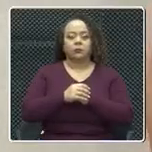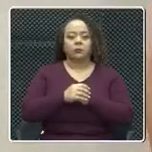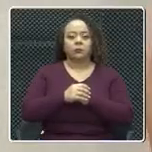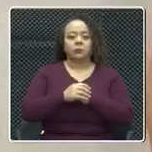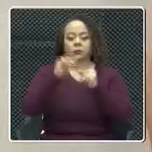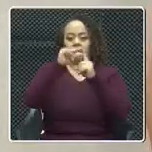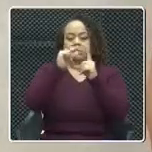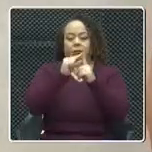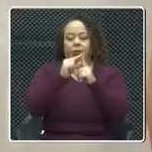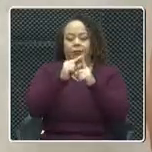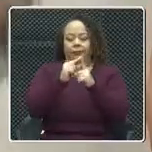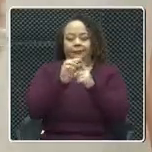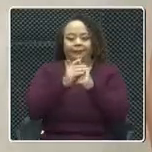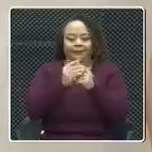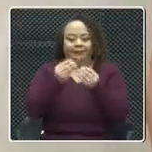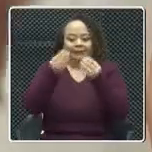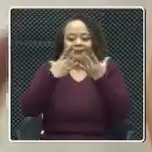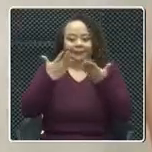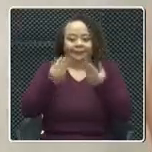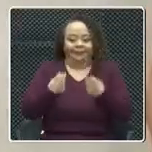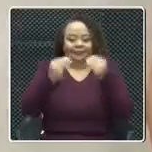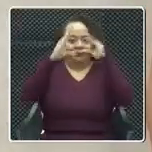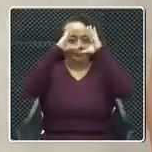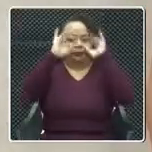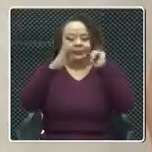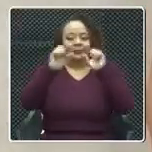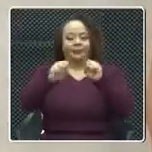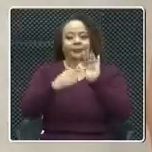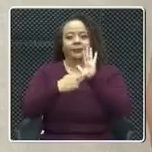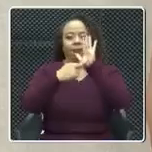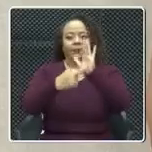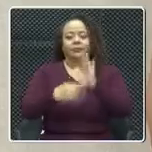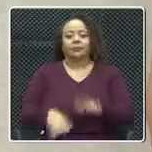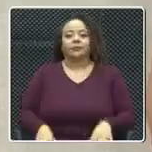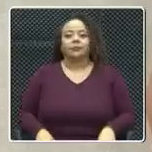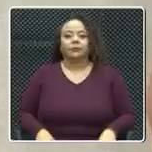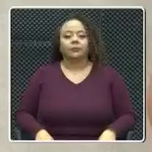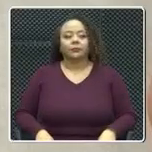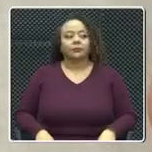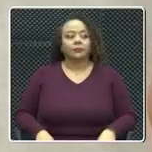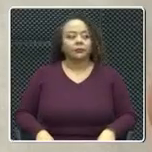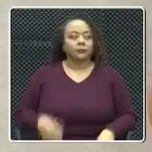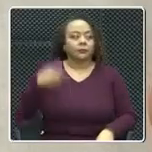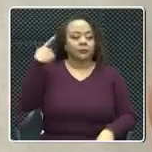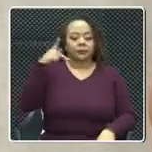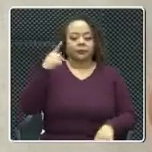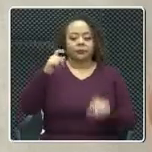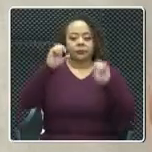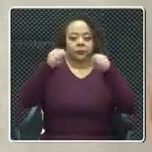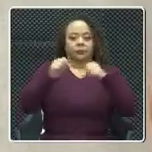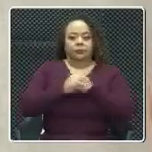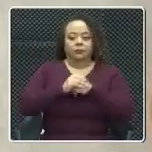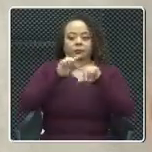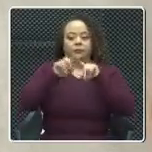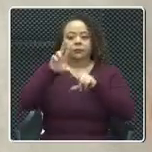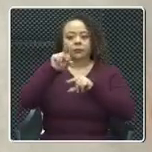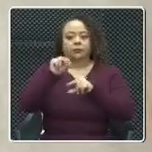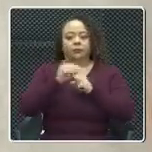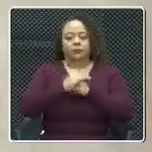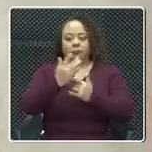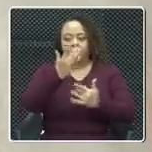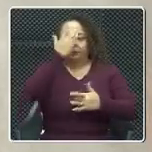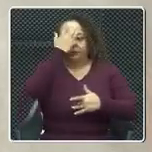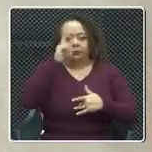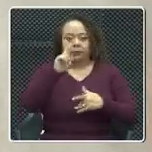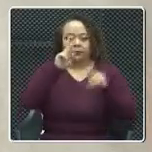término nos da mucha información claro. de qué puede representar. Uh-huh. El riesgo puede estar, pero no necesariamente va a enfermar a